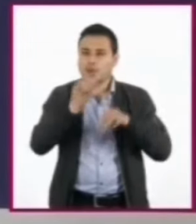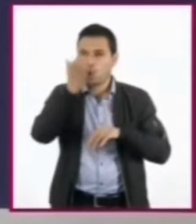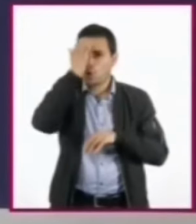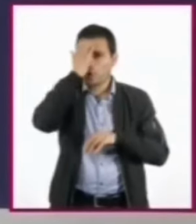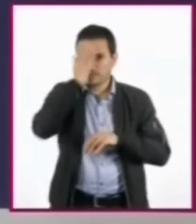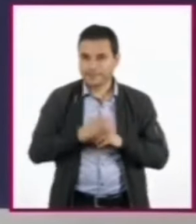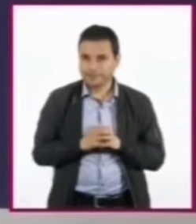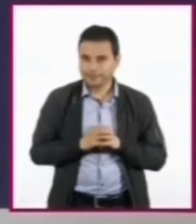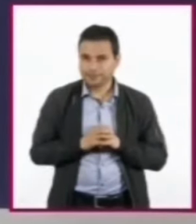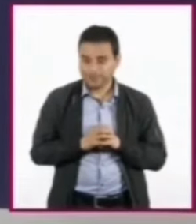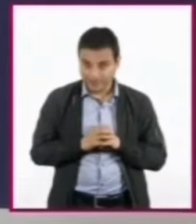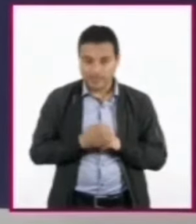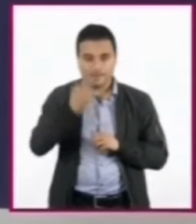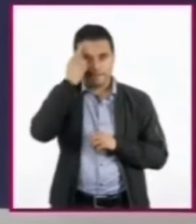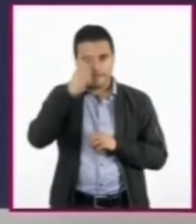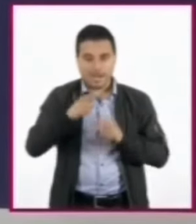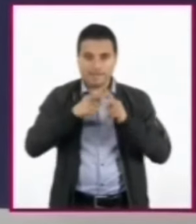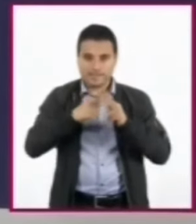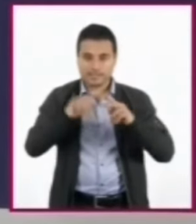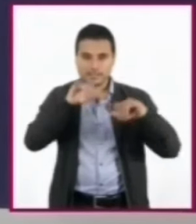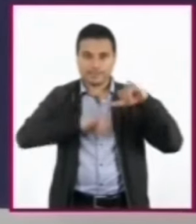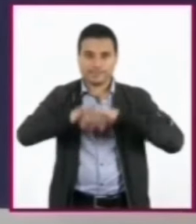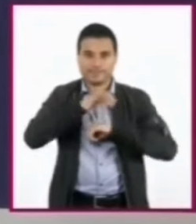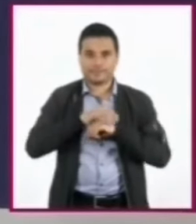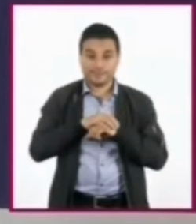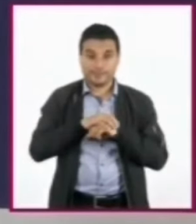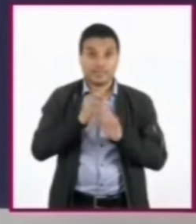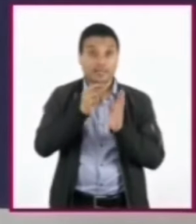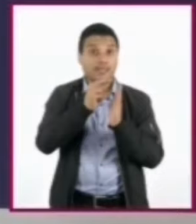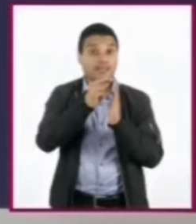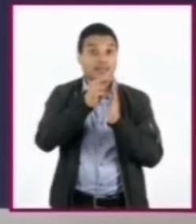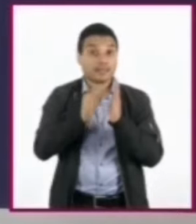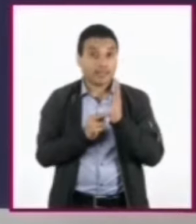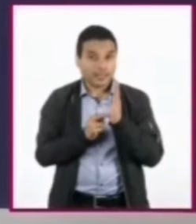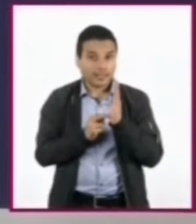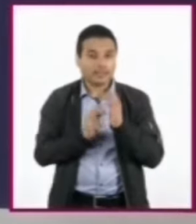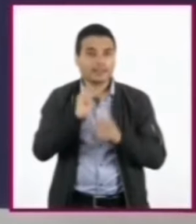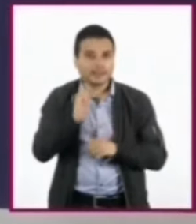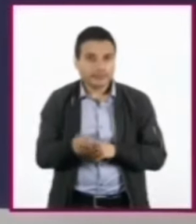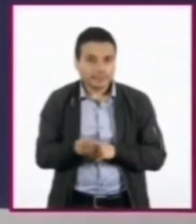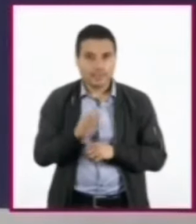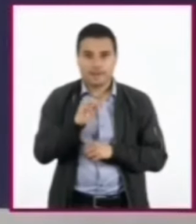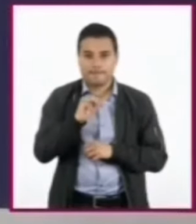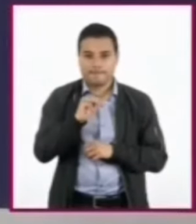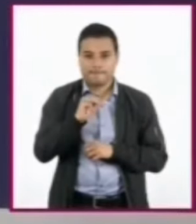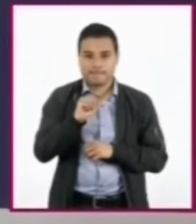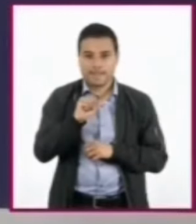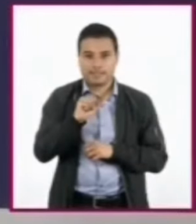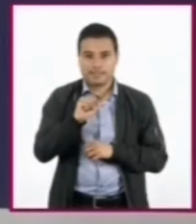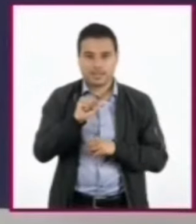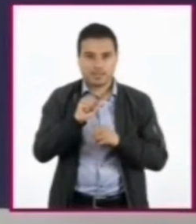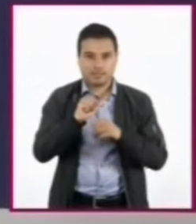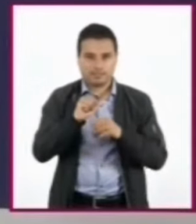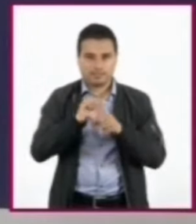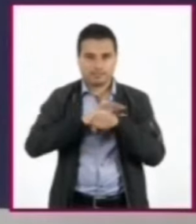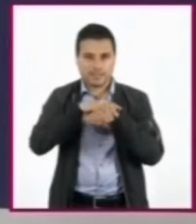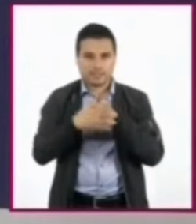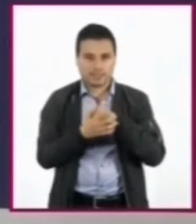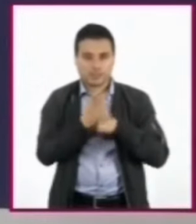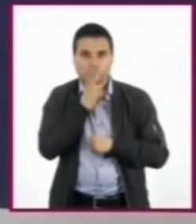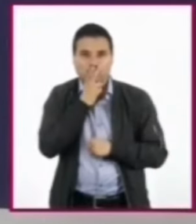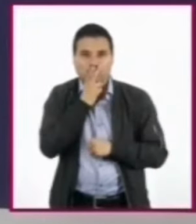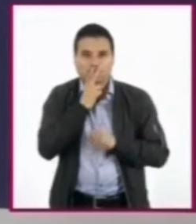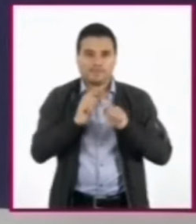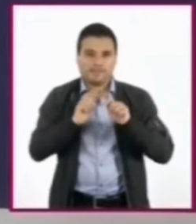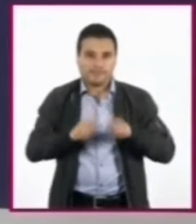origen a la química moderna, el principio de la conservación de la masa. Observen el siguiente video y anoten